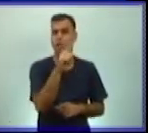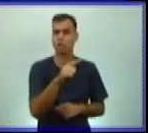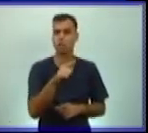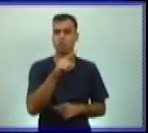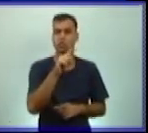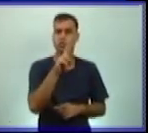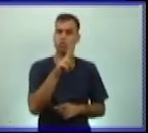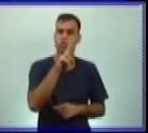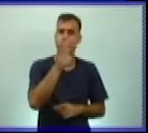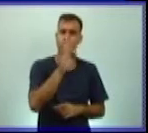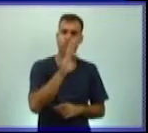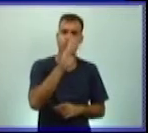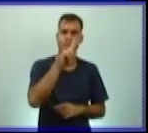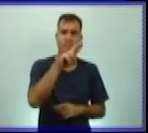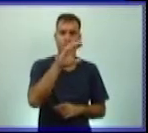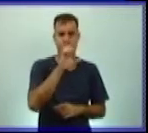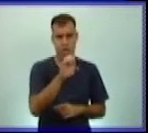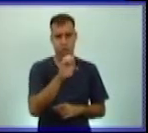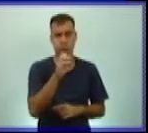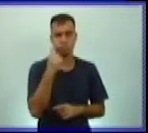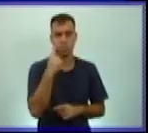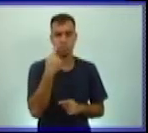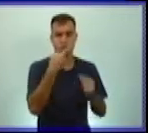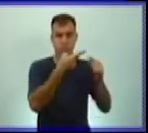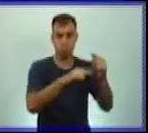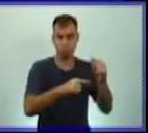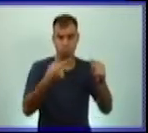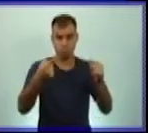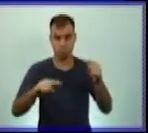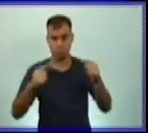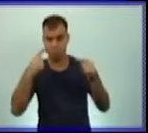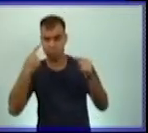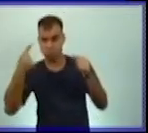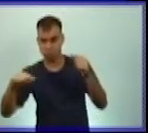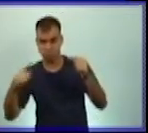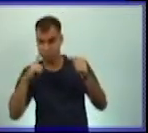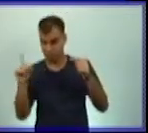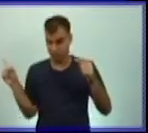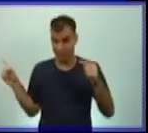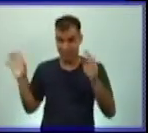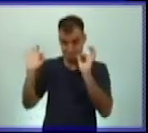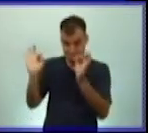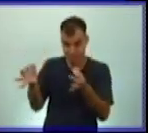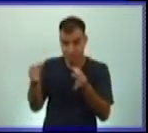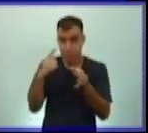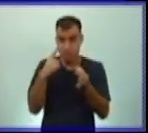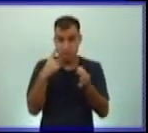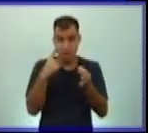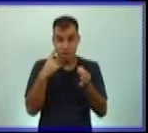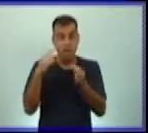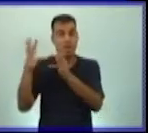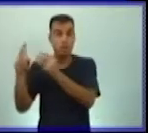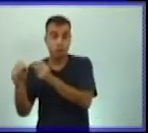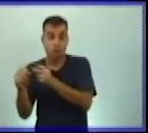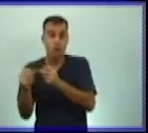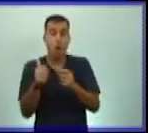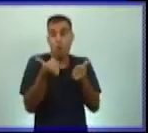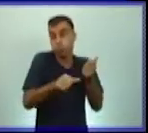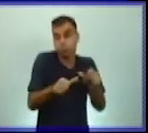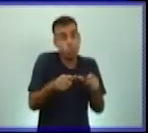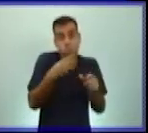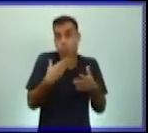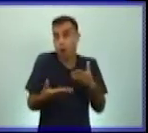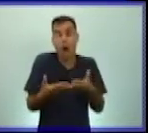recuerden que en los esquemas con palabras, debajo de cada una de las sustancias reaccionantes o productos, colocamos